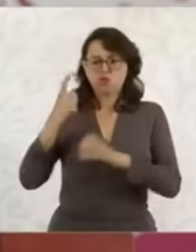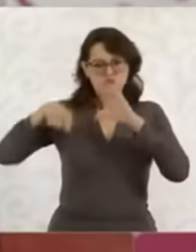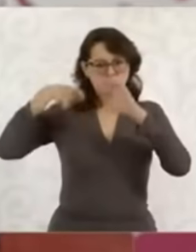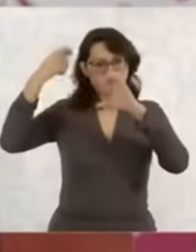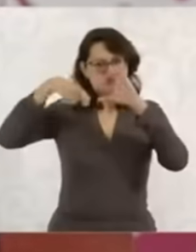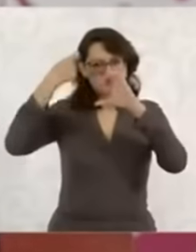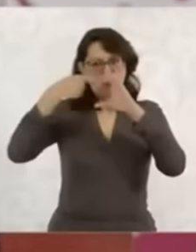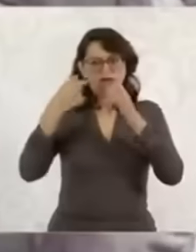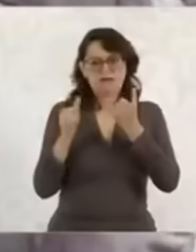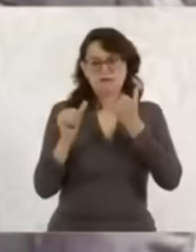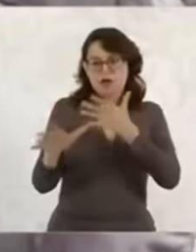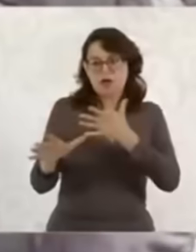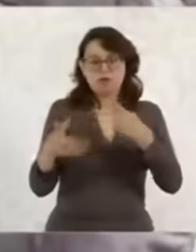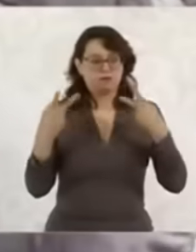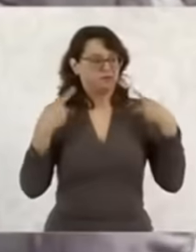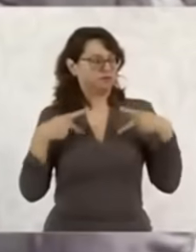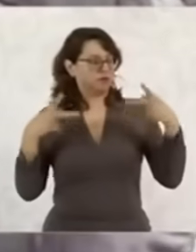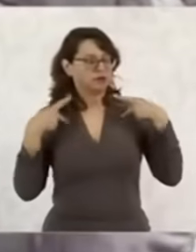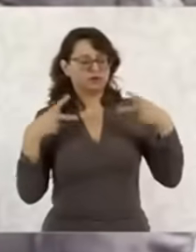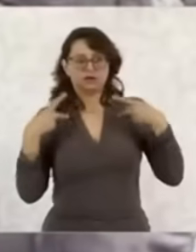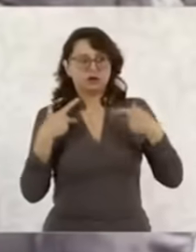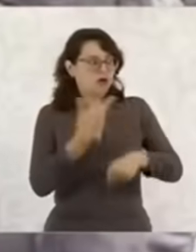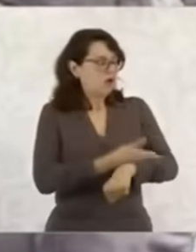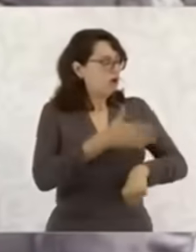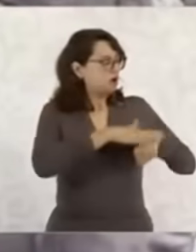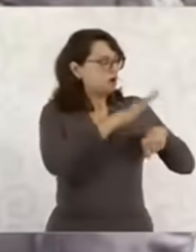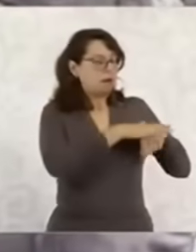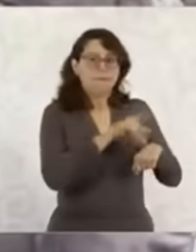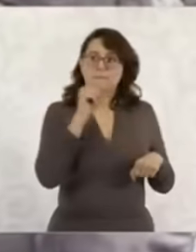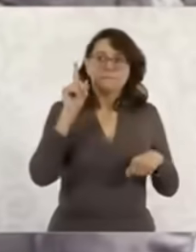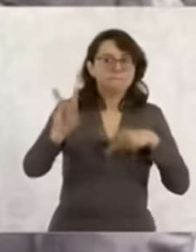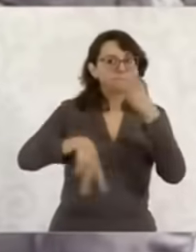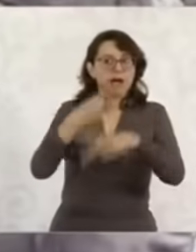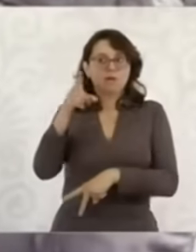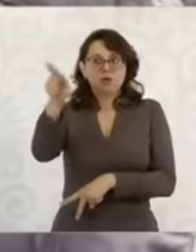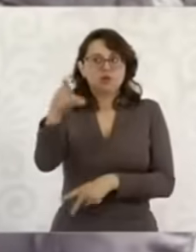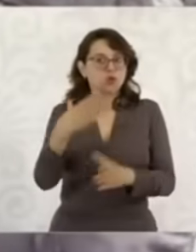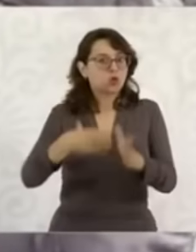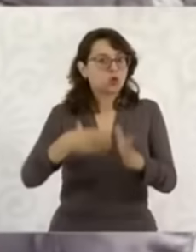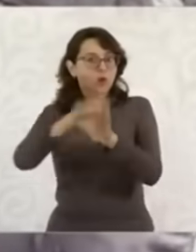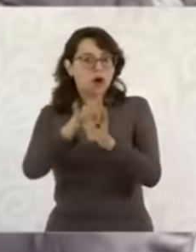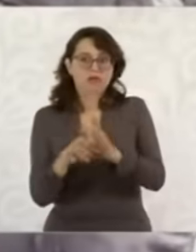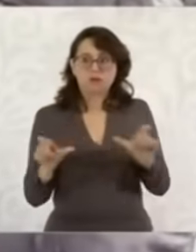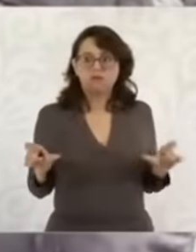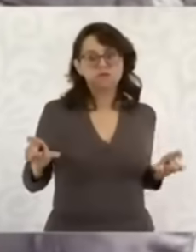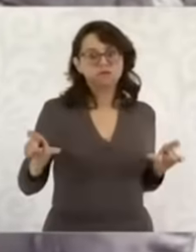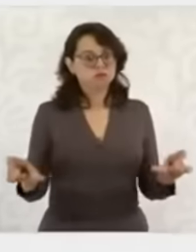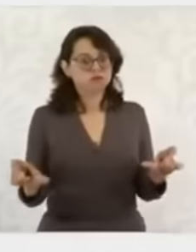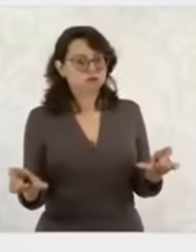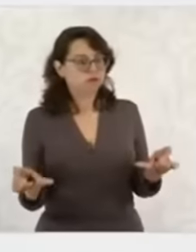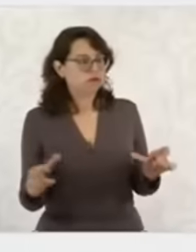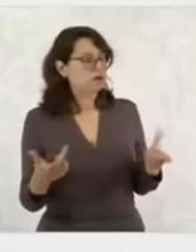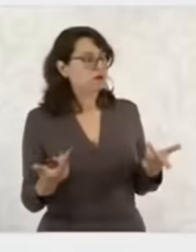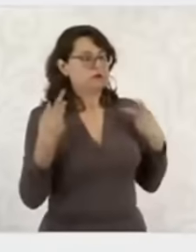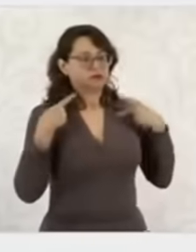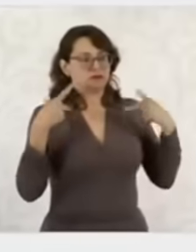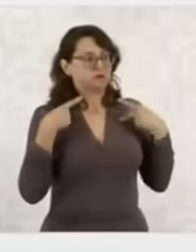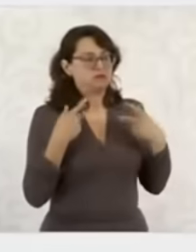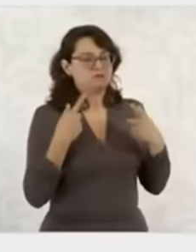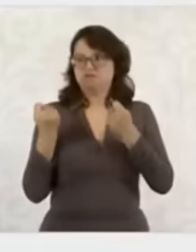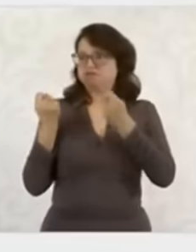cómo la gente empezó a cuidar los distritos electorales donde estaban las casillas guardadas y veían que entraba